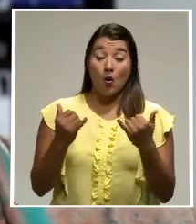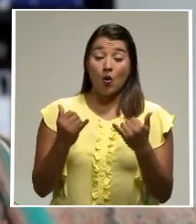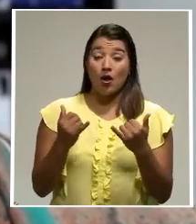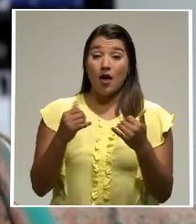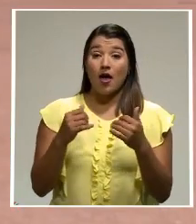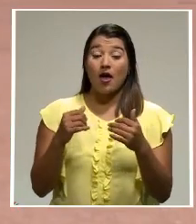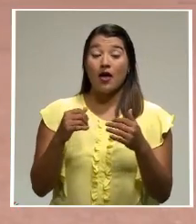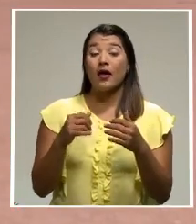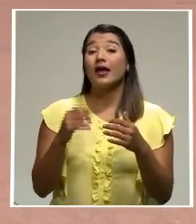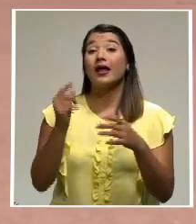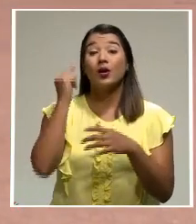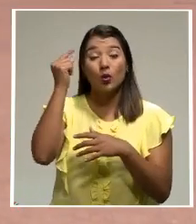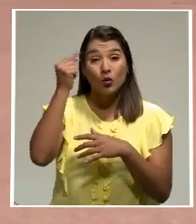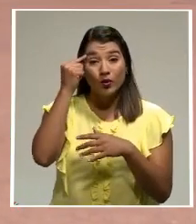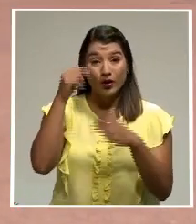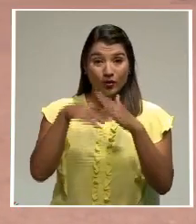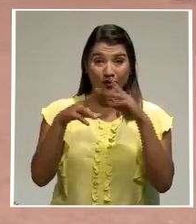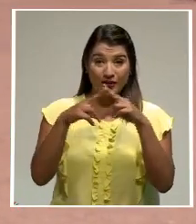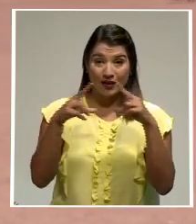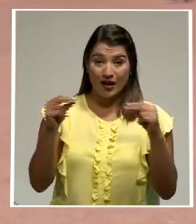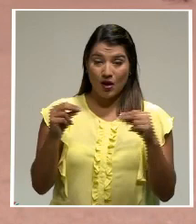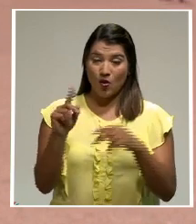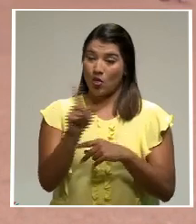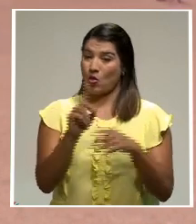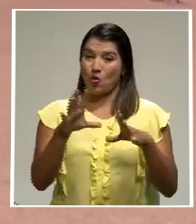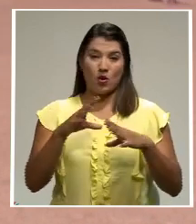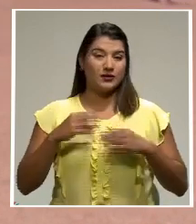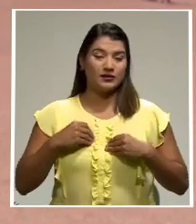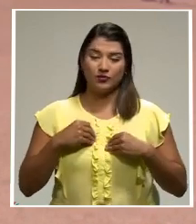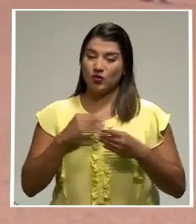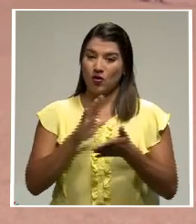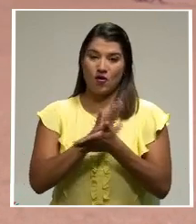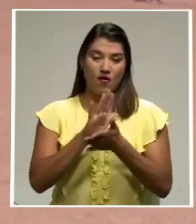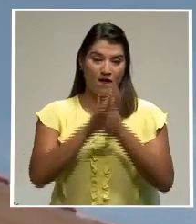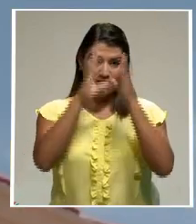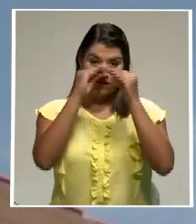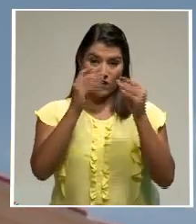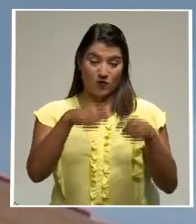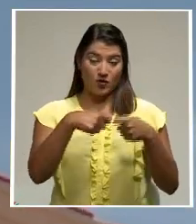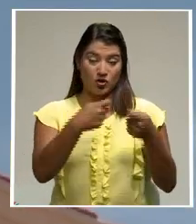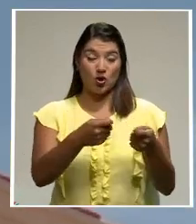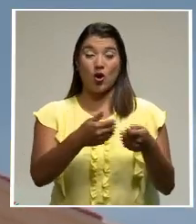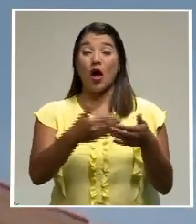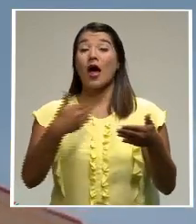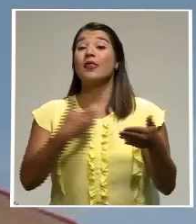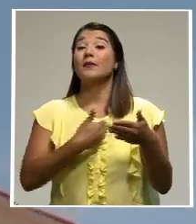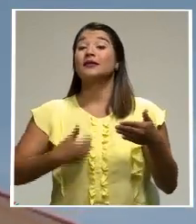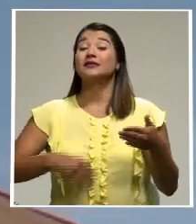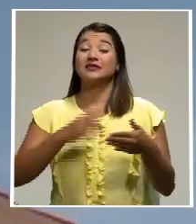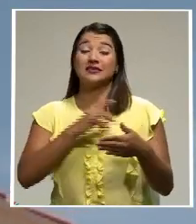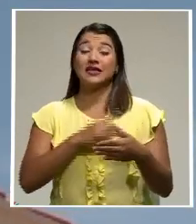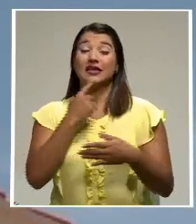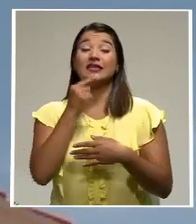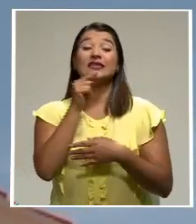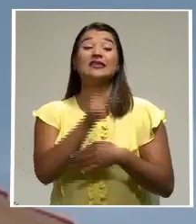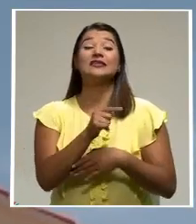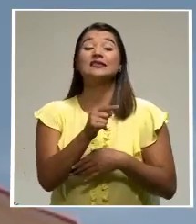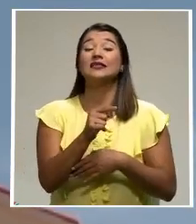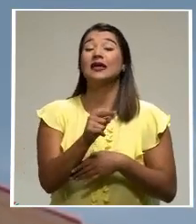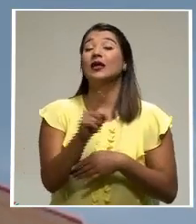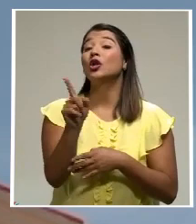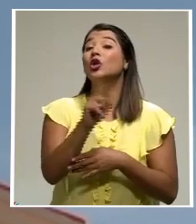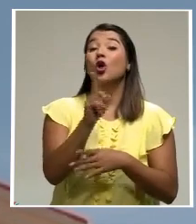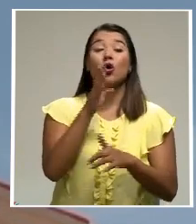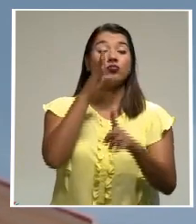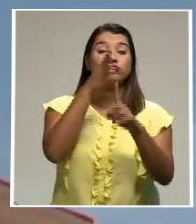opositoras. El gobierno nicaragüense rechazó el informe de la expresidenta de Chile, tachándolo de injerencista, unilateral,